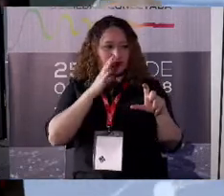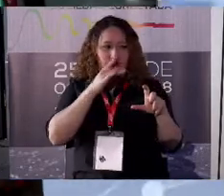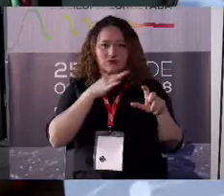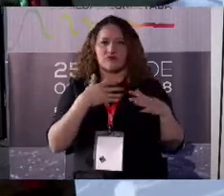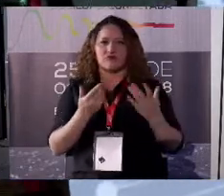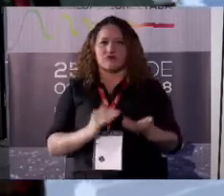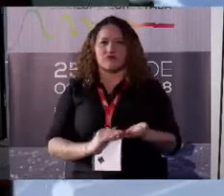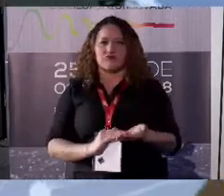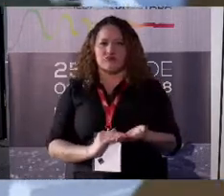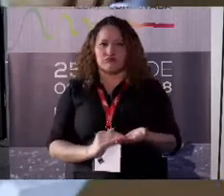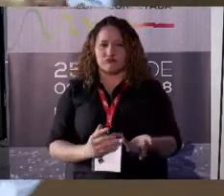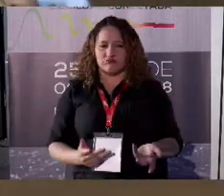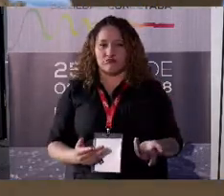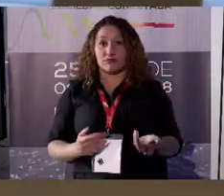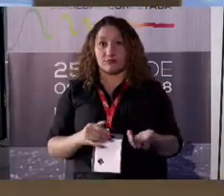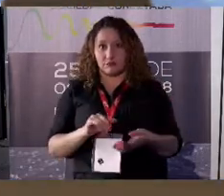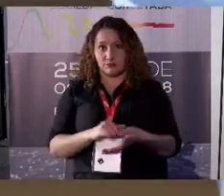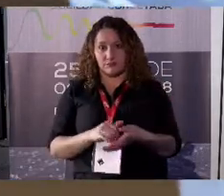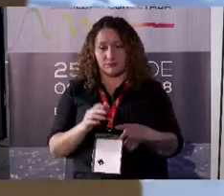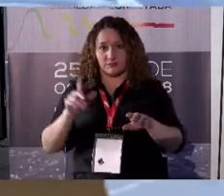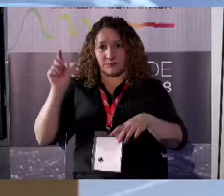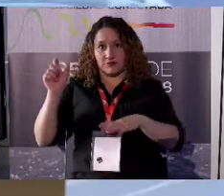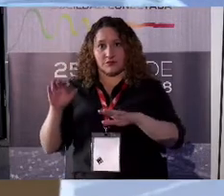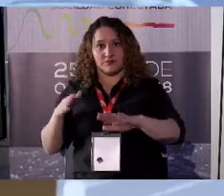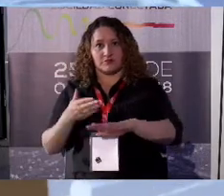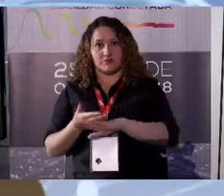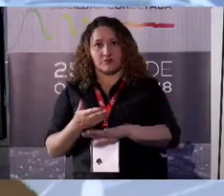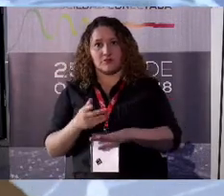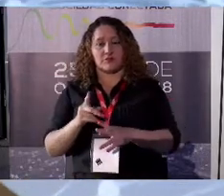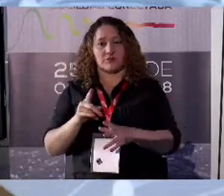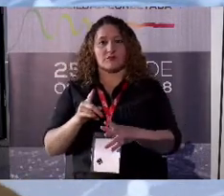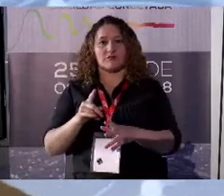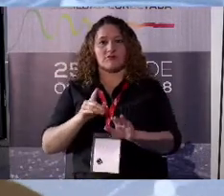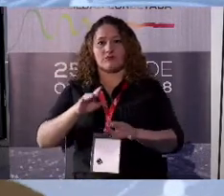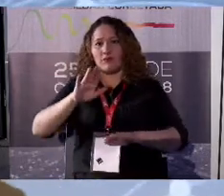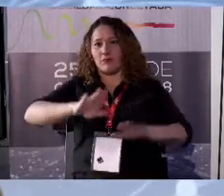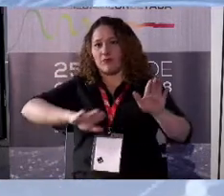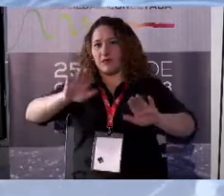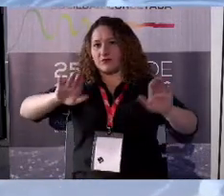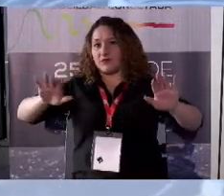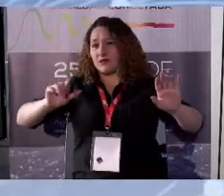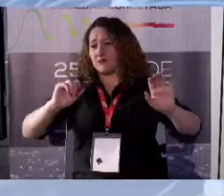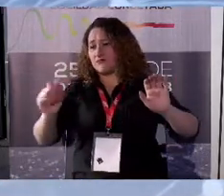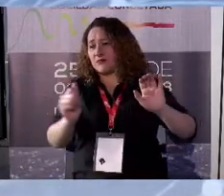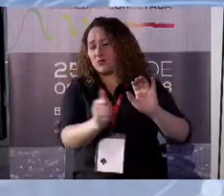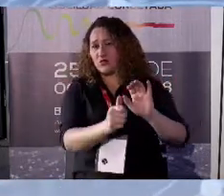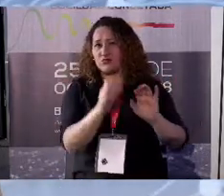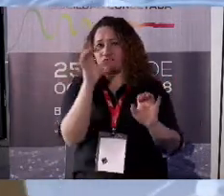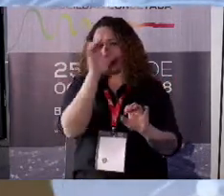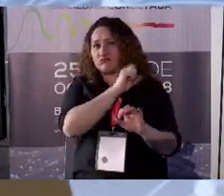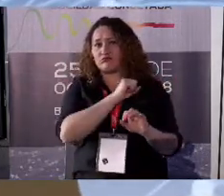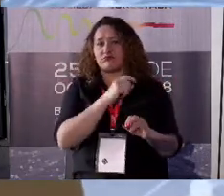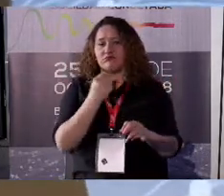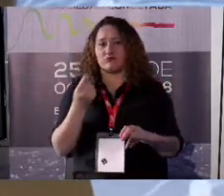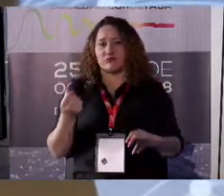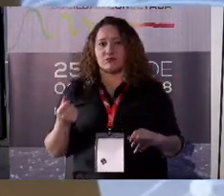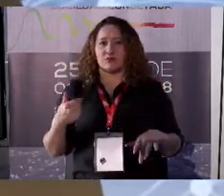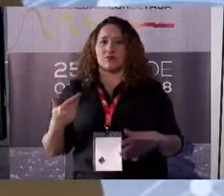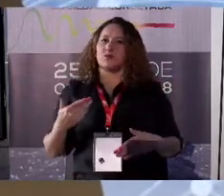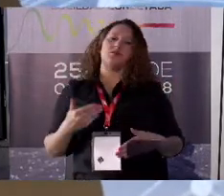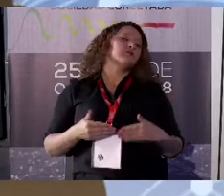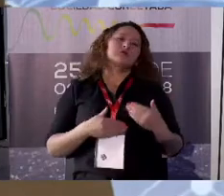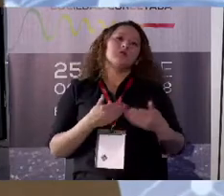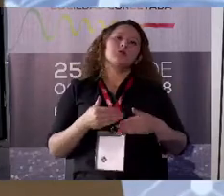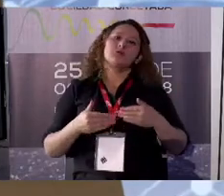resuelve? Quienes proponen esta subasta dicen, son los mismos participantes los que descubren el precio a través de una etapa primaria